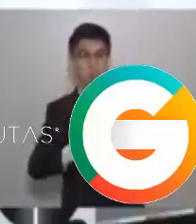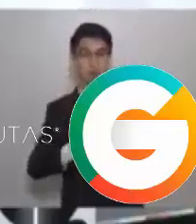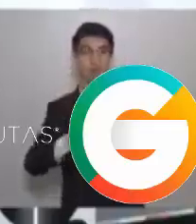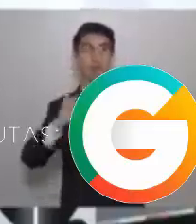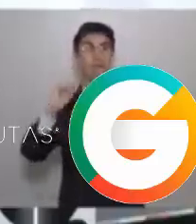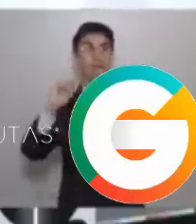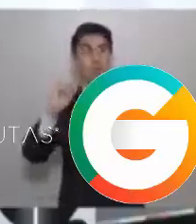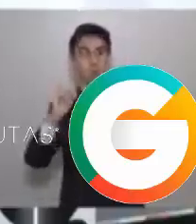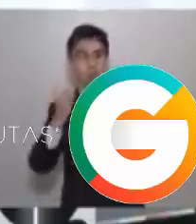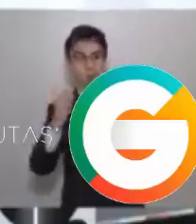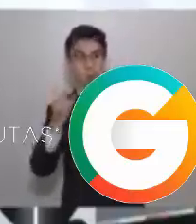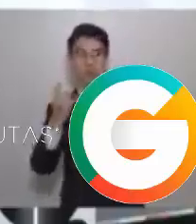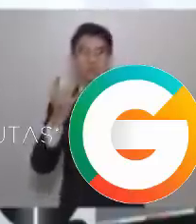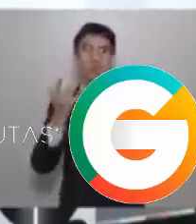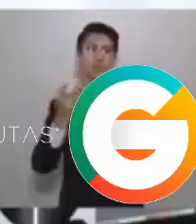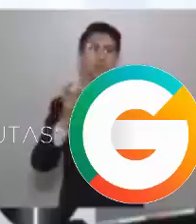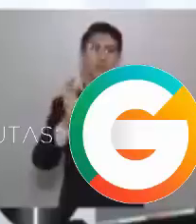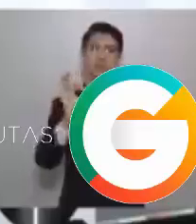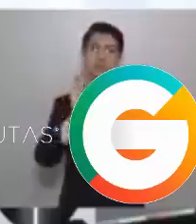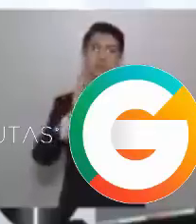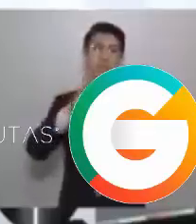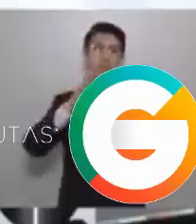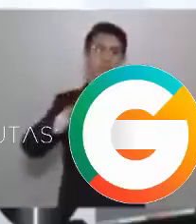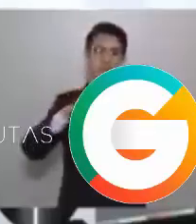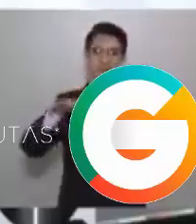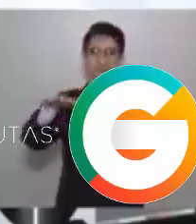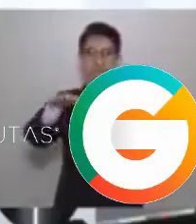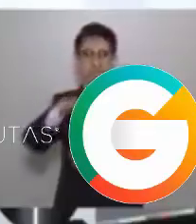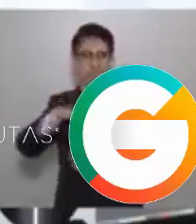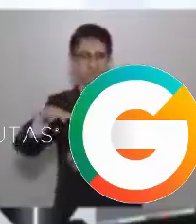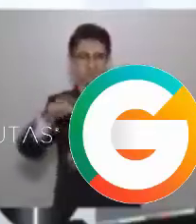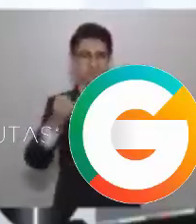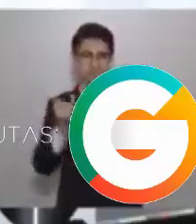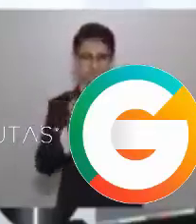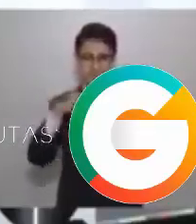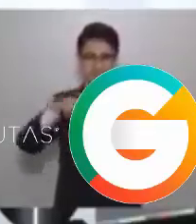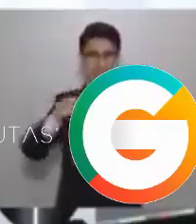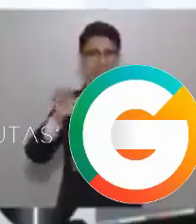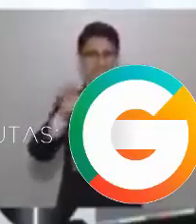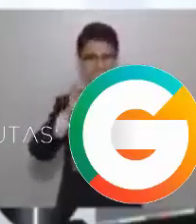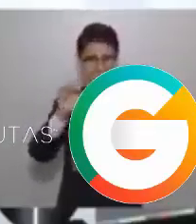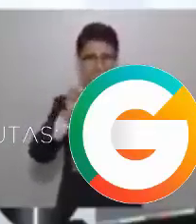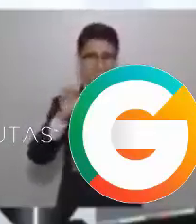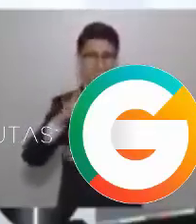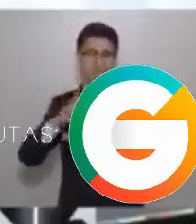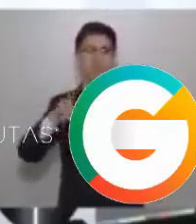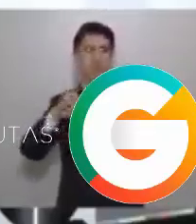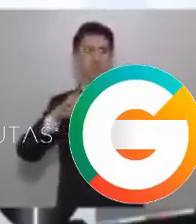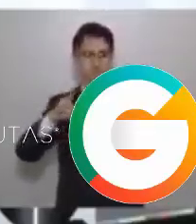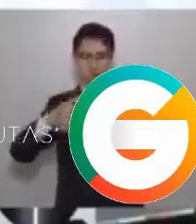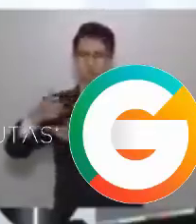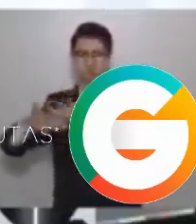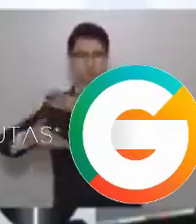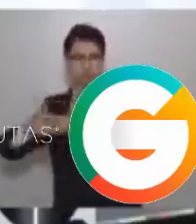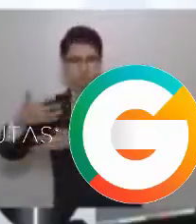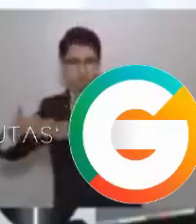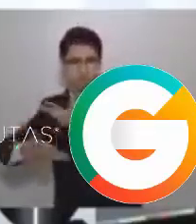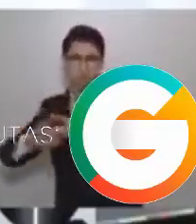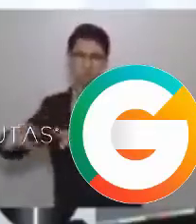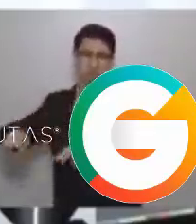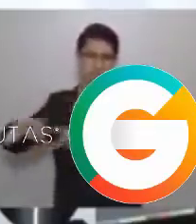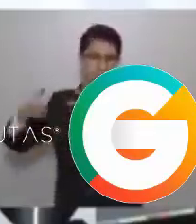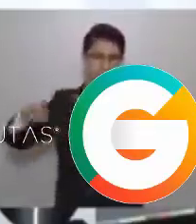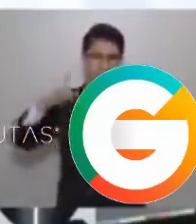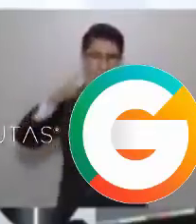Tijuana y en algunos casos con alguna cierta actividad en este municipio de Ensenada. Es